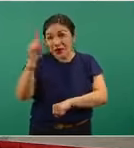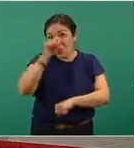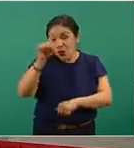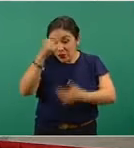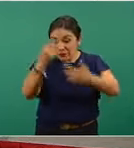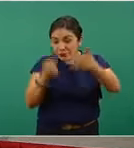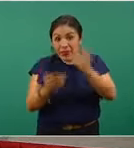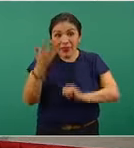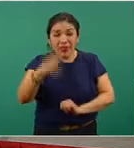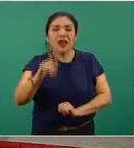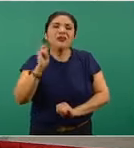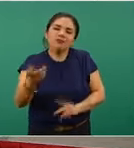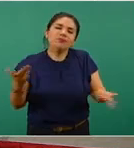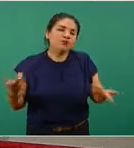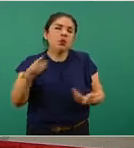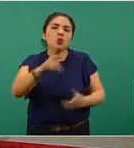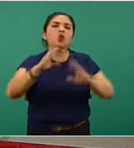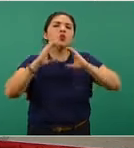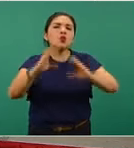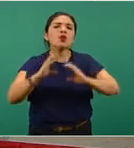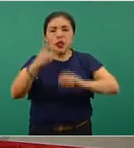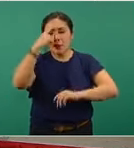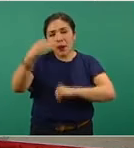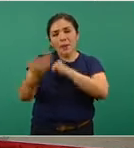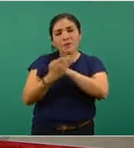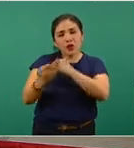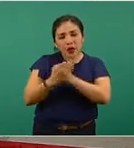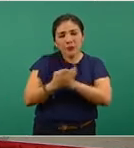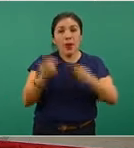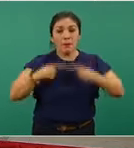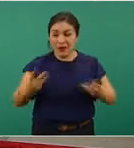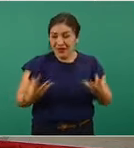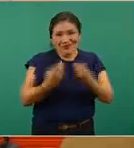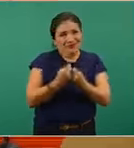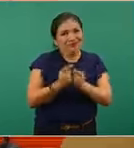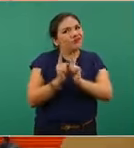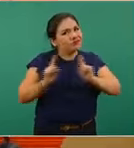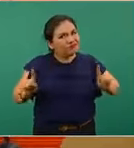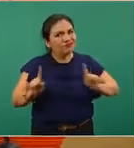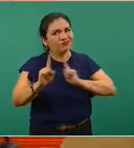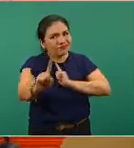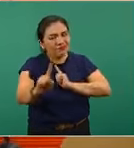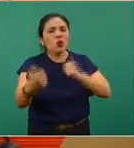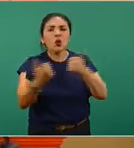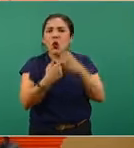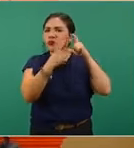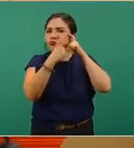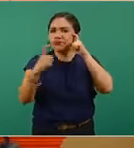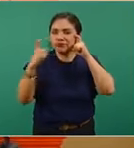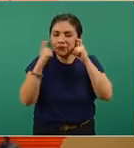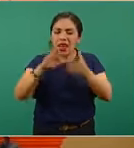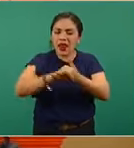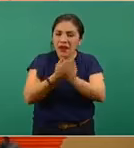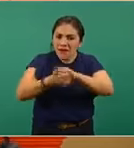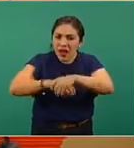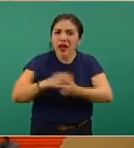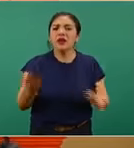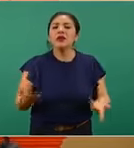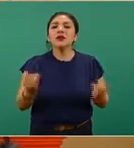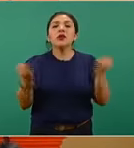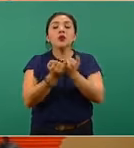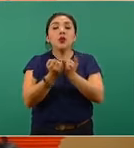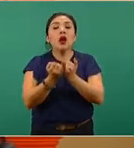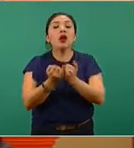recomendaciones son las medidas generales de protección, la sana distancia individual, el uso de cubrebocas, el lavado de manos y